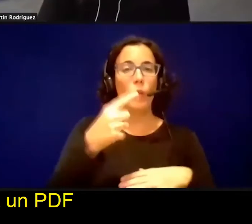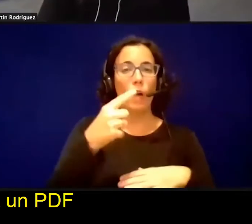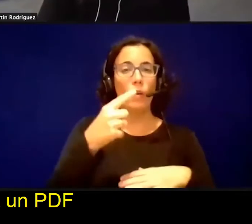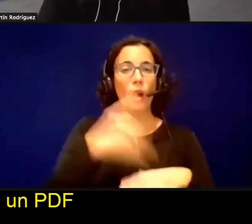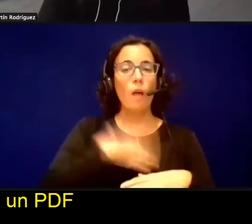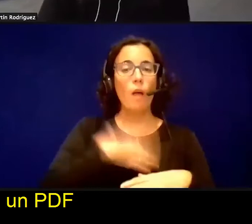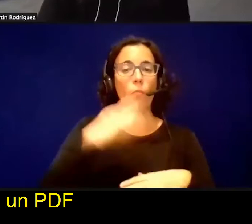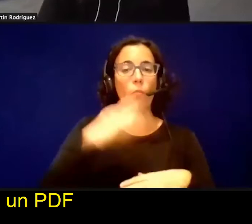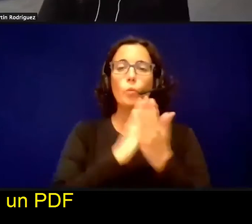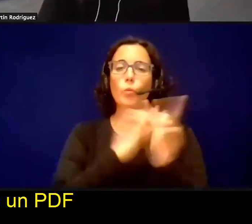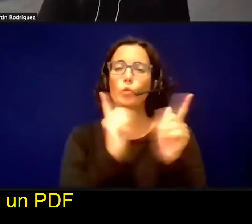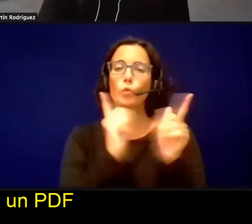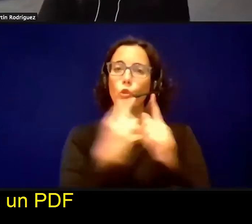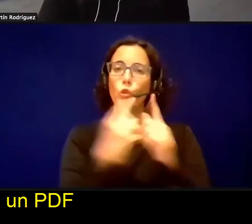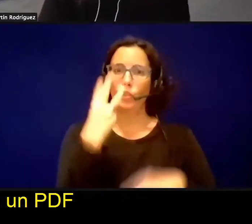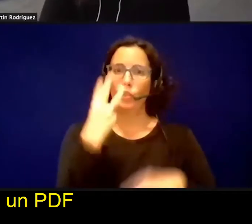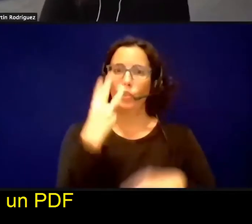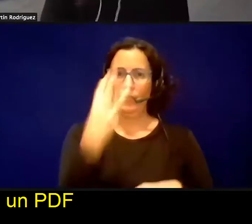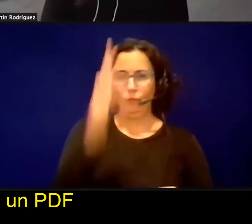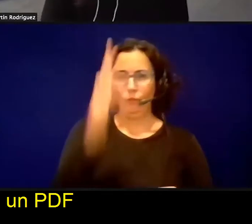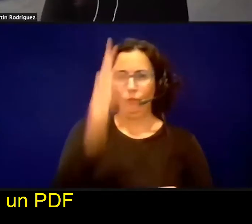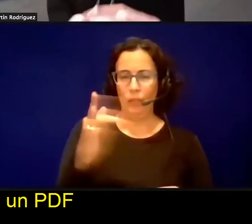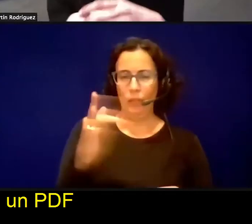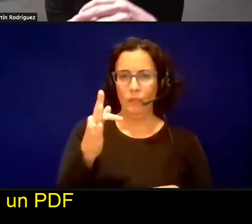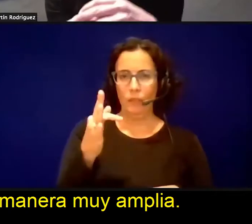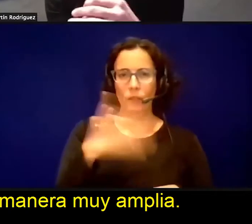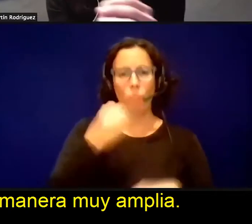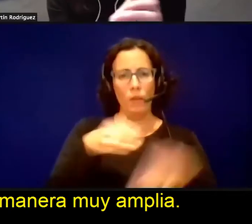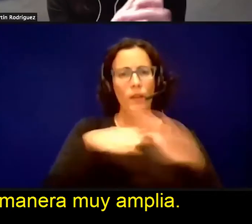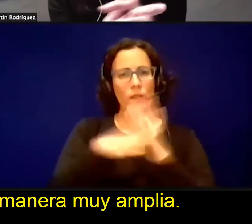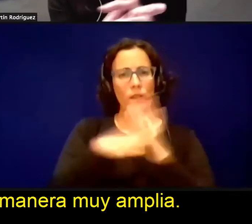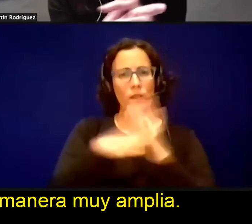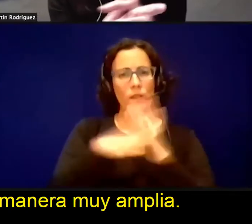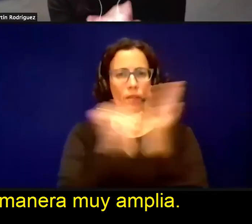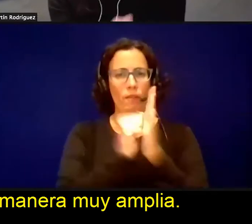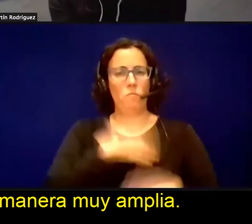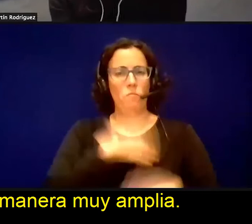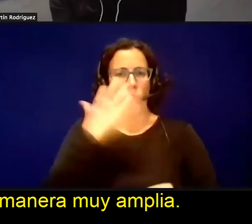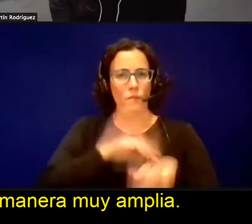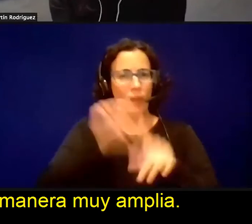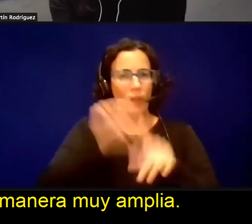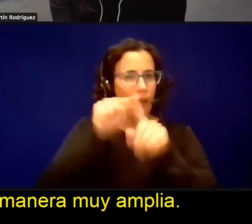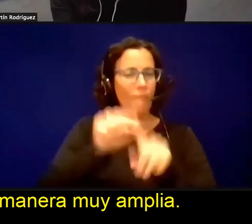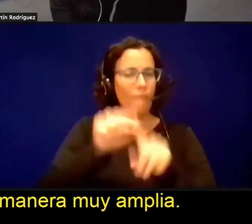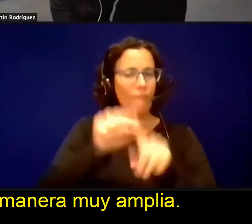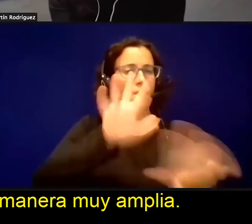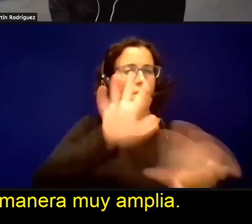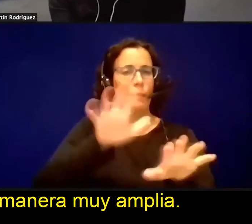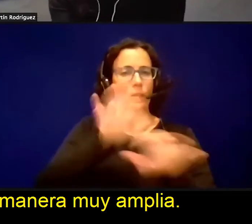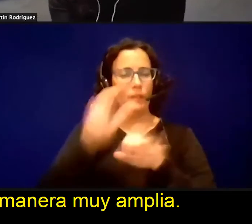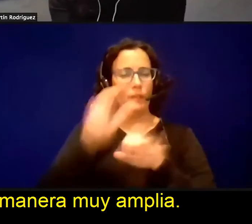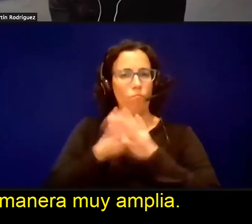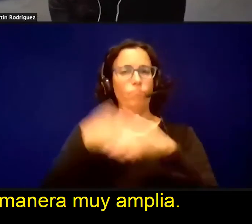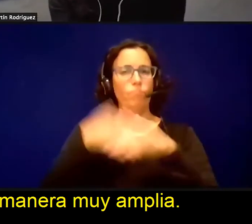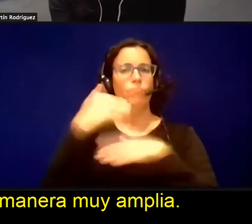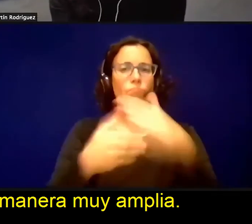y tener acceso a un PDF para seguir aprendiendo sobre la accesibilidad de una manera